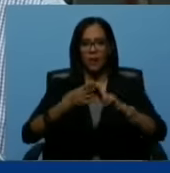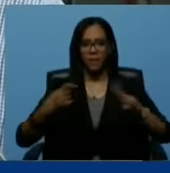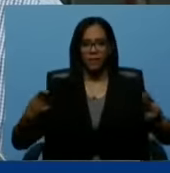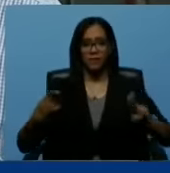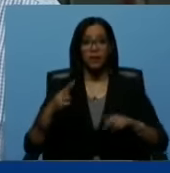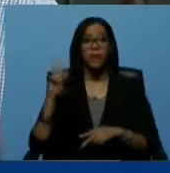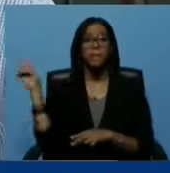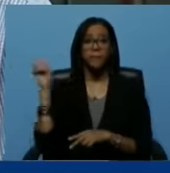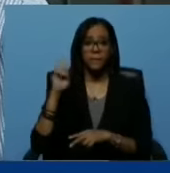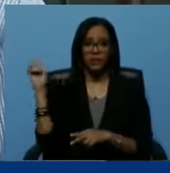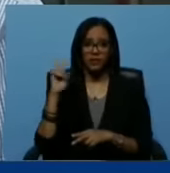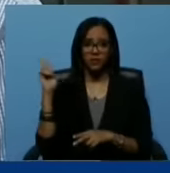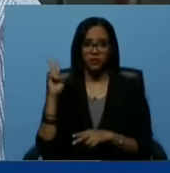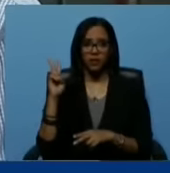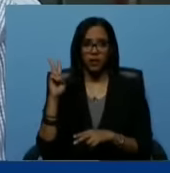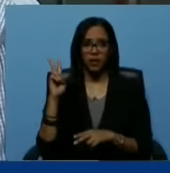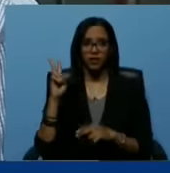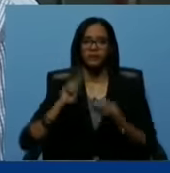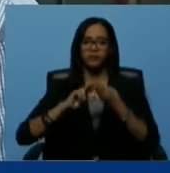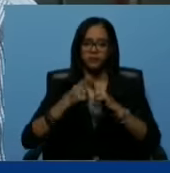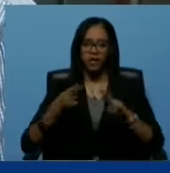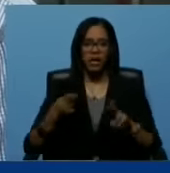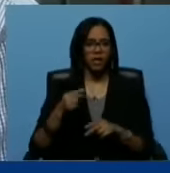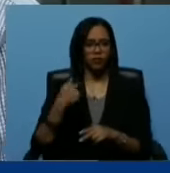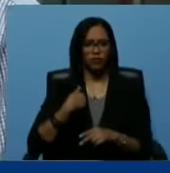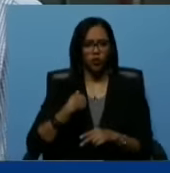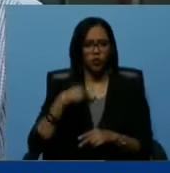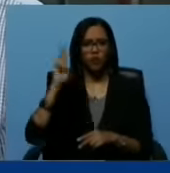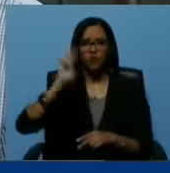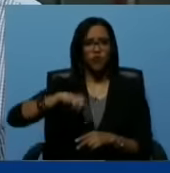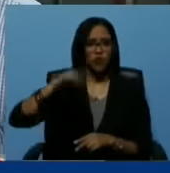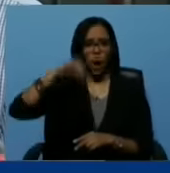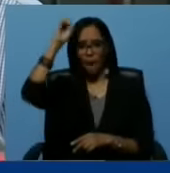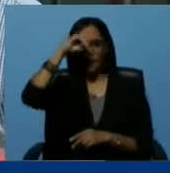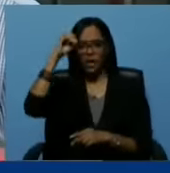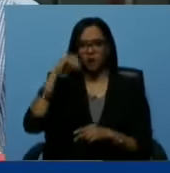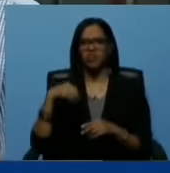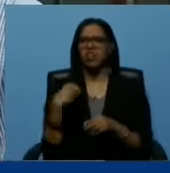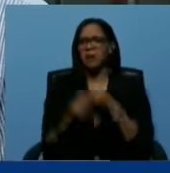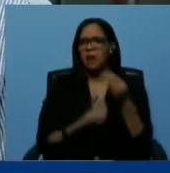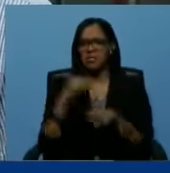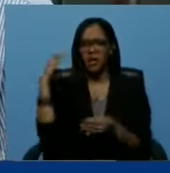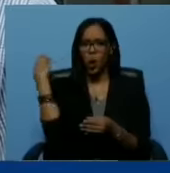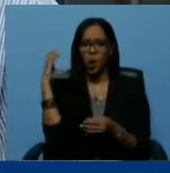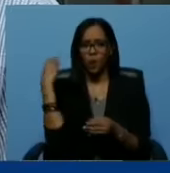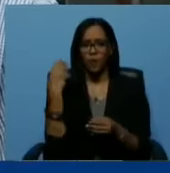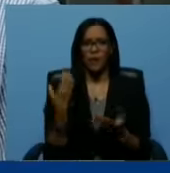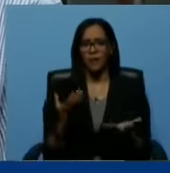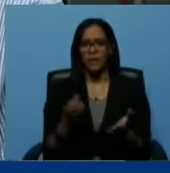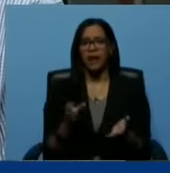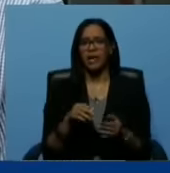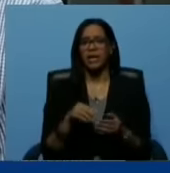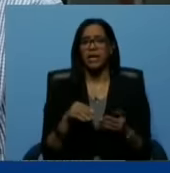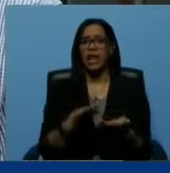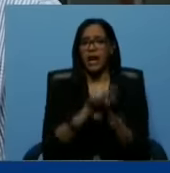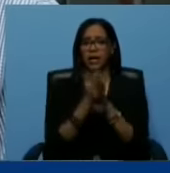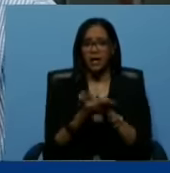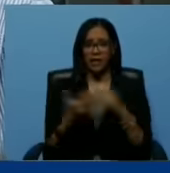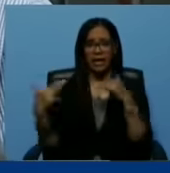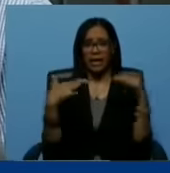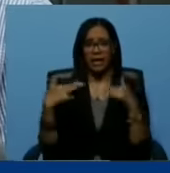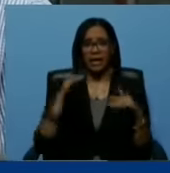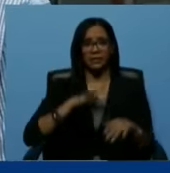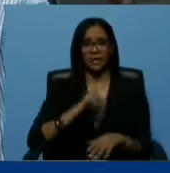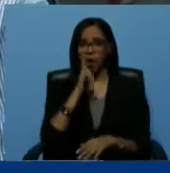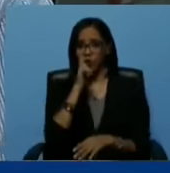Venezuela es garante. Y jamás voy a dar opiniones sobre qué debe hacer Colombia para superar la guerra que está terrible,